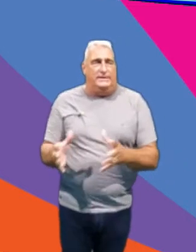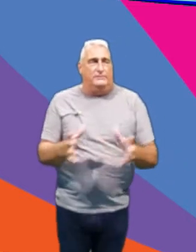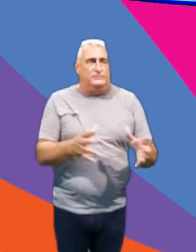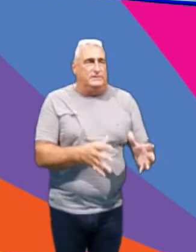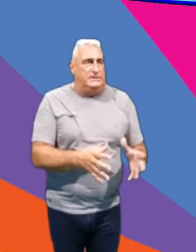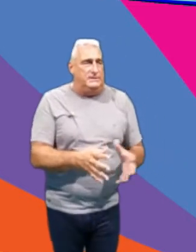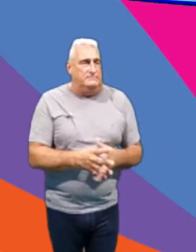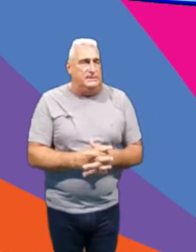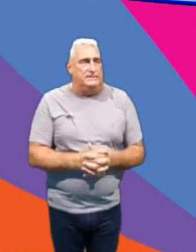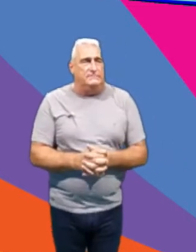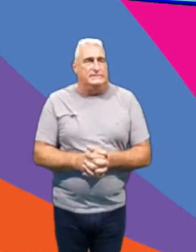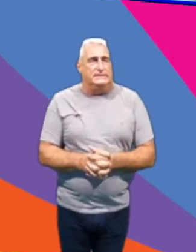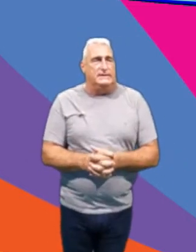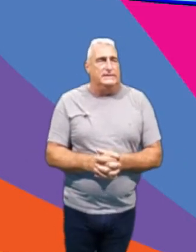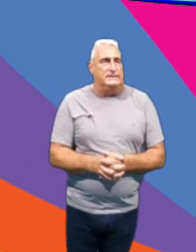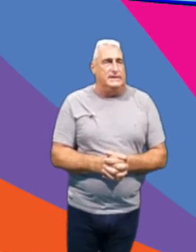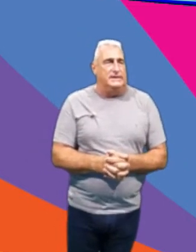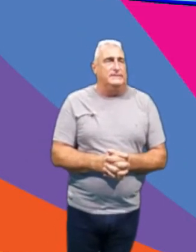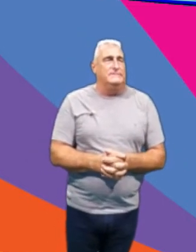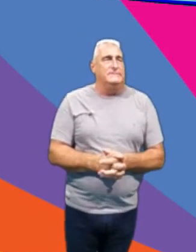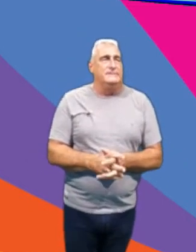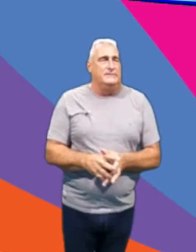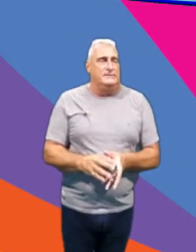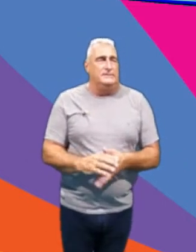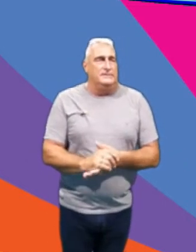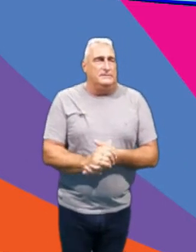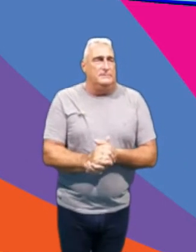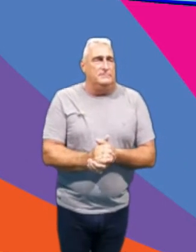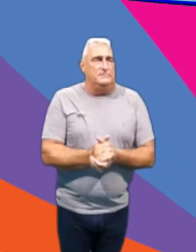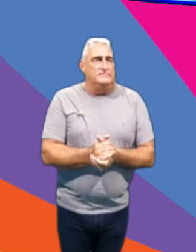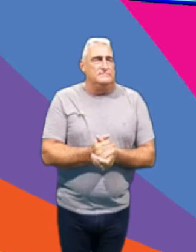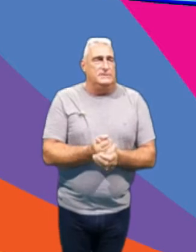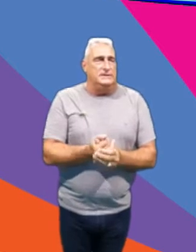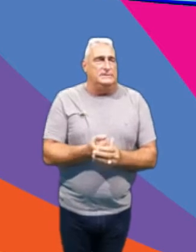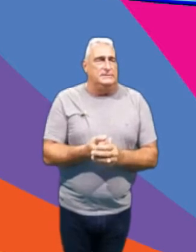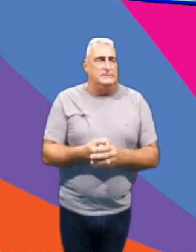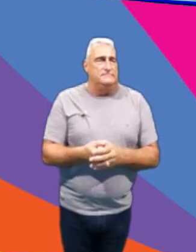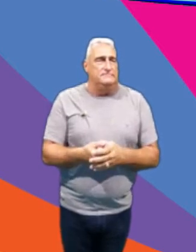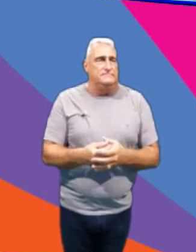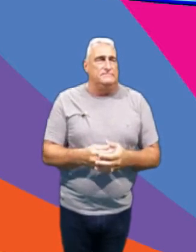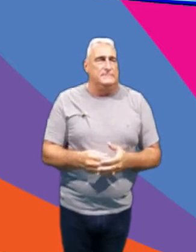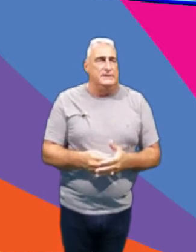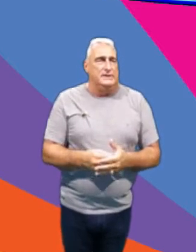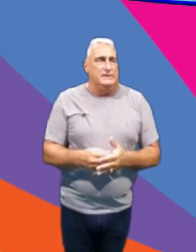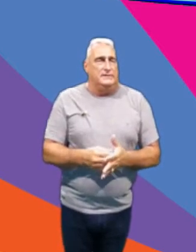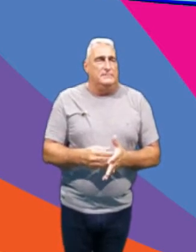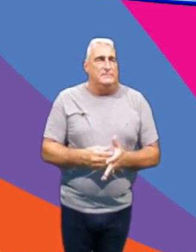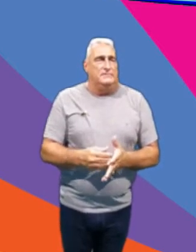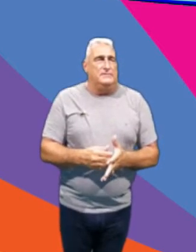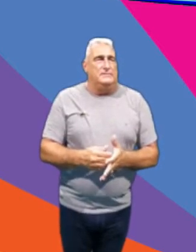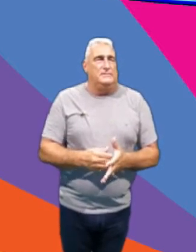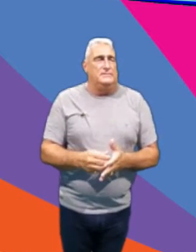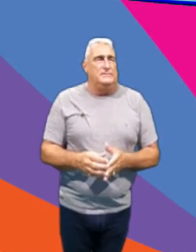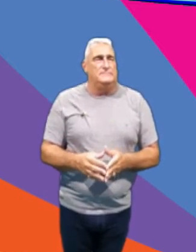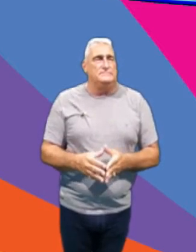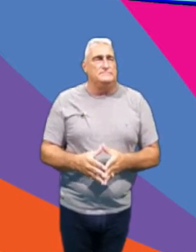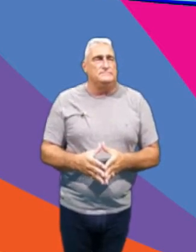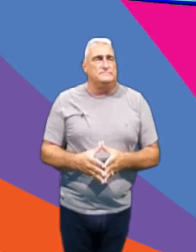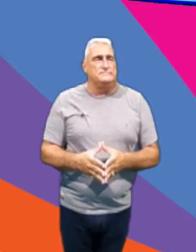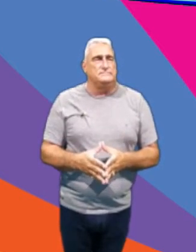se han trasladado una cierta cantidad. Exactamente, exactamente. Sí. Exactamente. ¿Y por qué? Me parece que